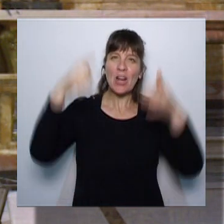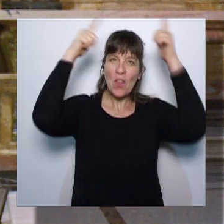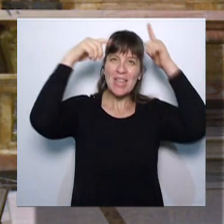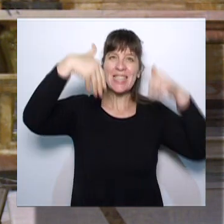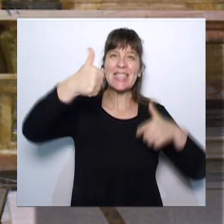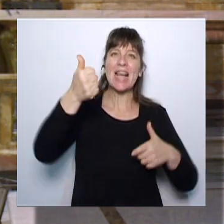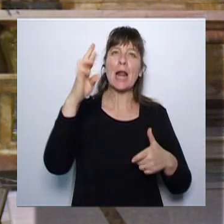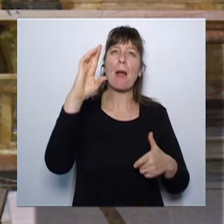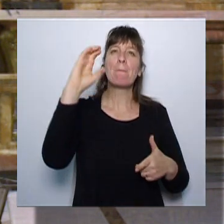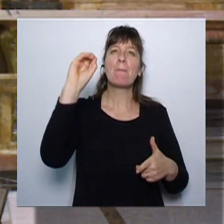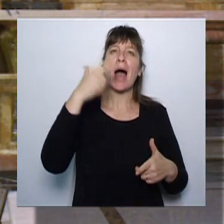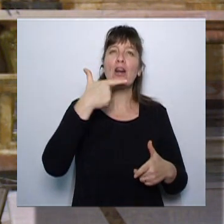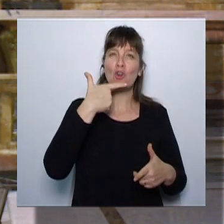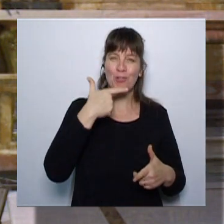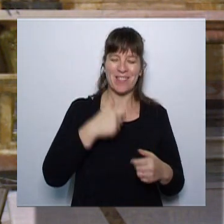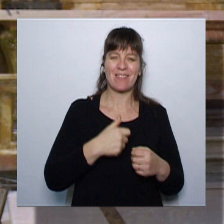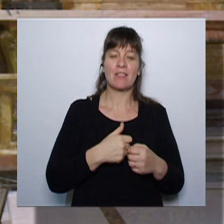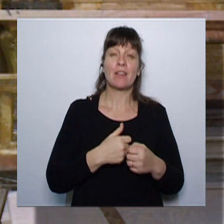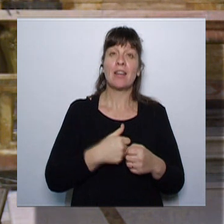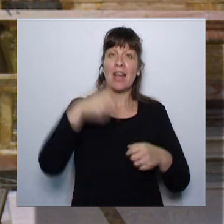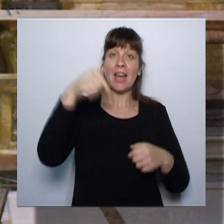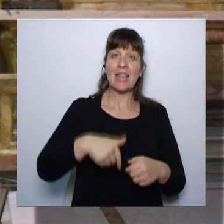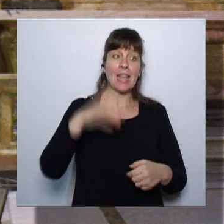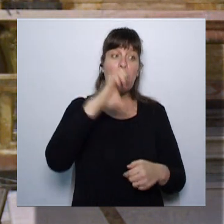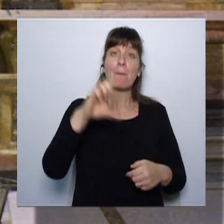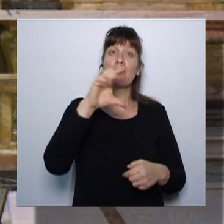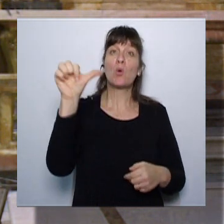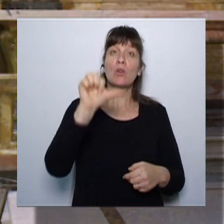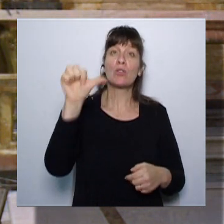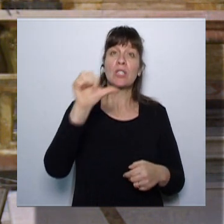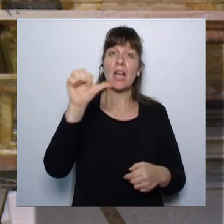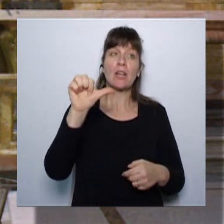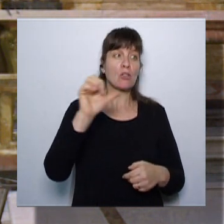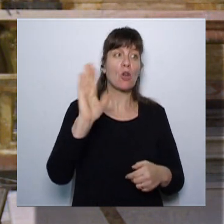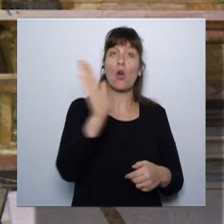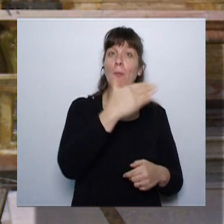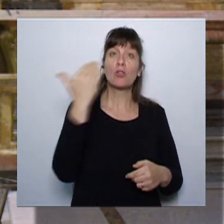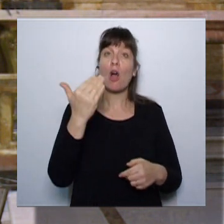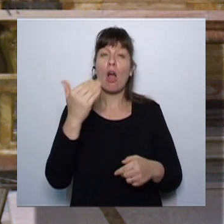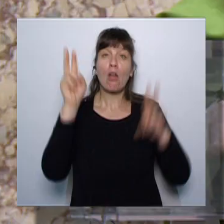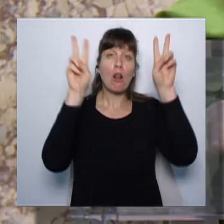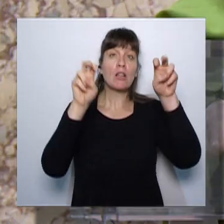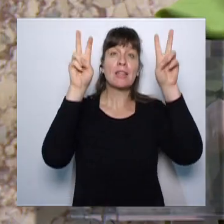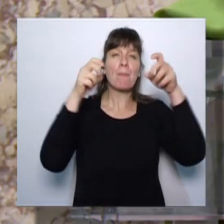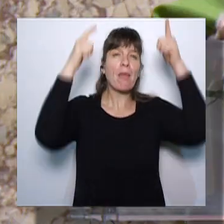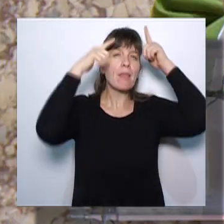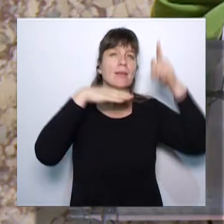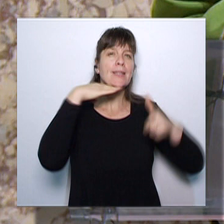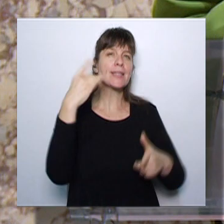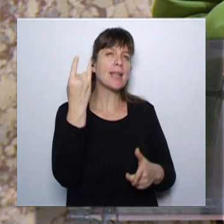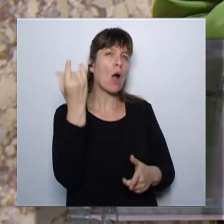este capítulo sexto que como todos los capítulos temáticos de san juan tiene